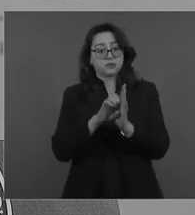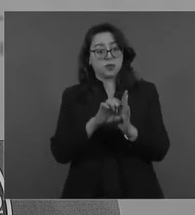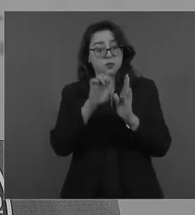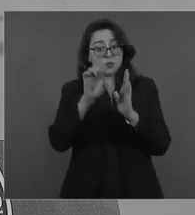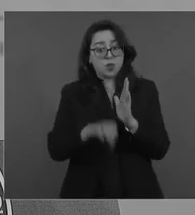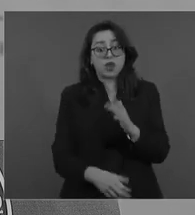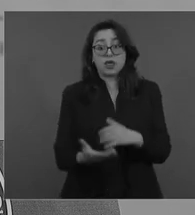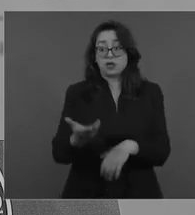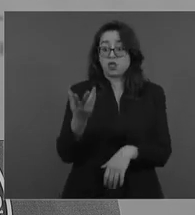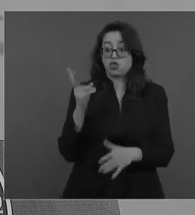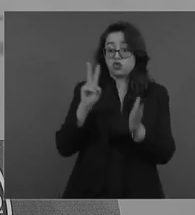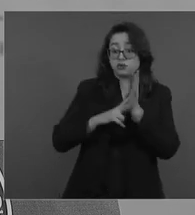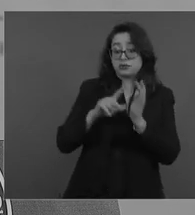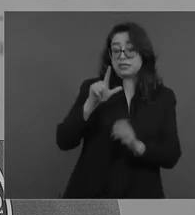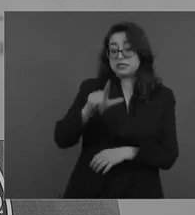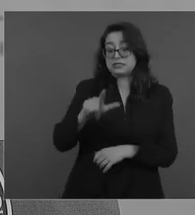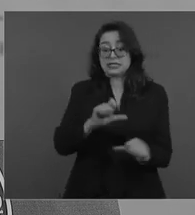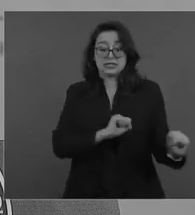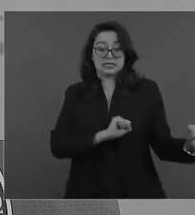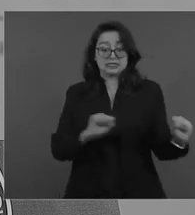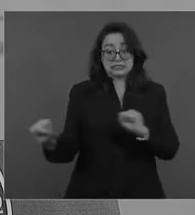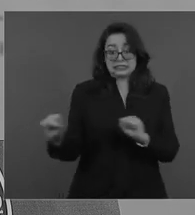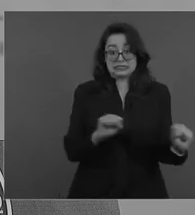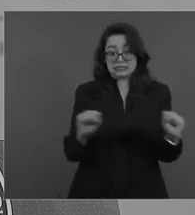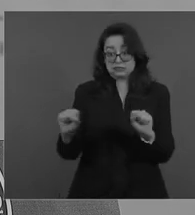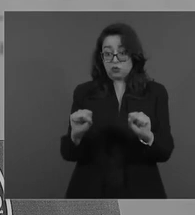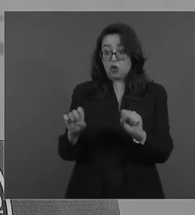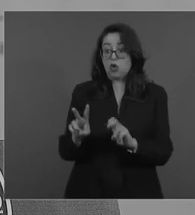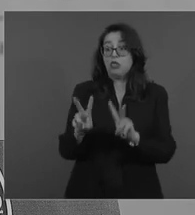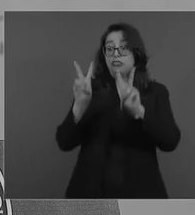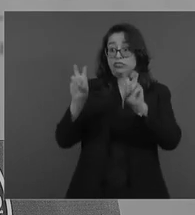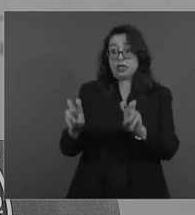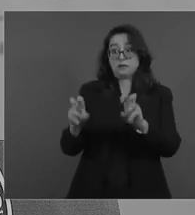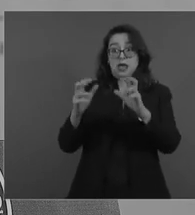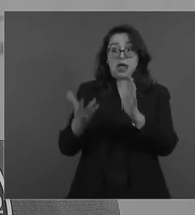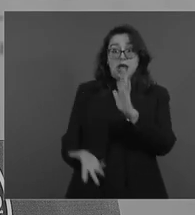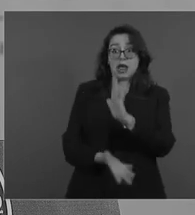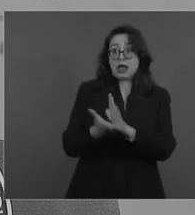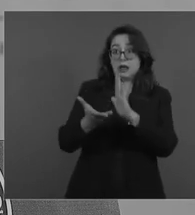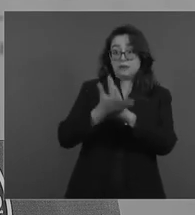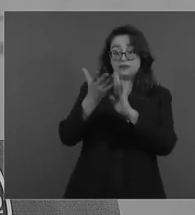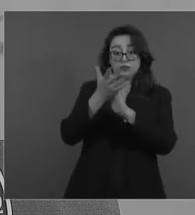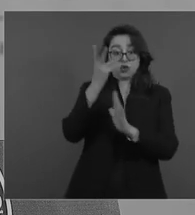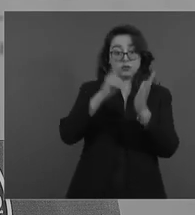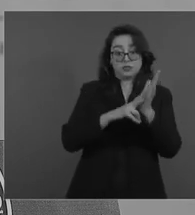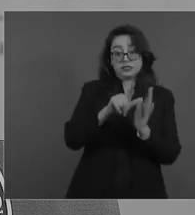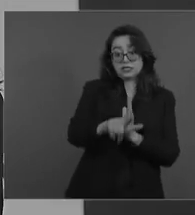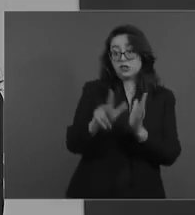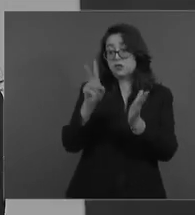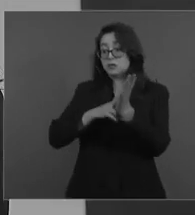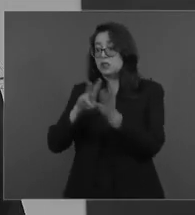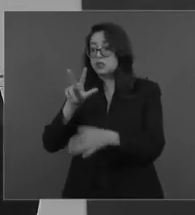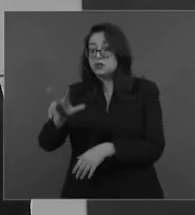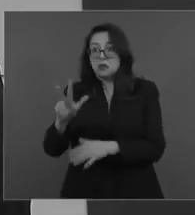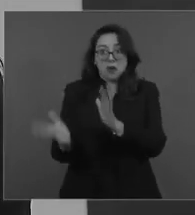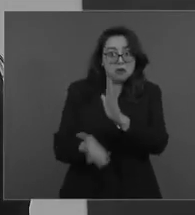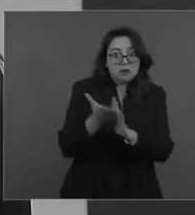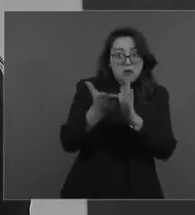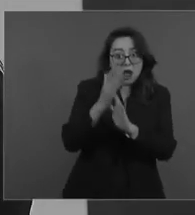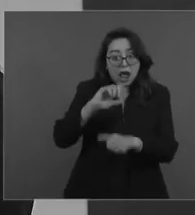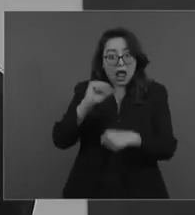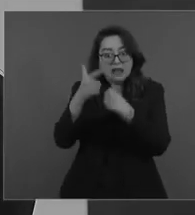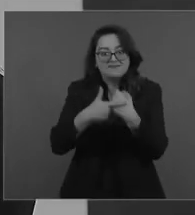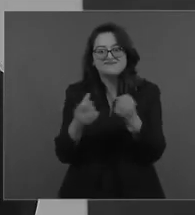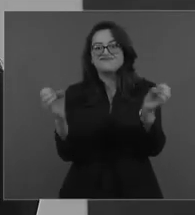los sismos de septiembre de 2017 para recursos ejecutados 2017 y 2018. Esta fue la revisión que hizo